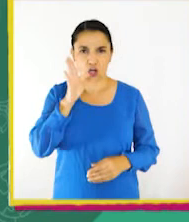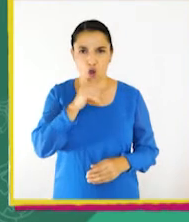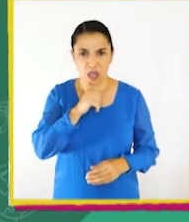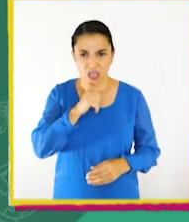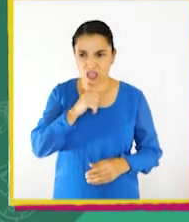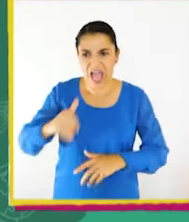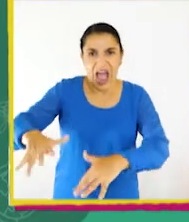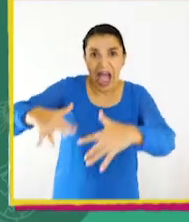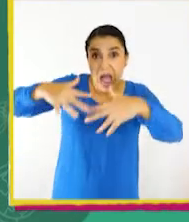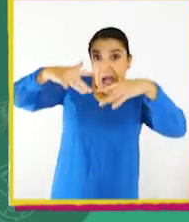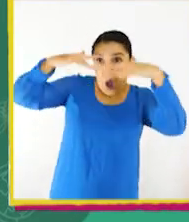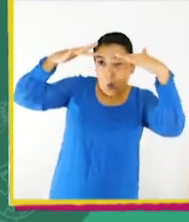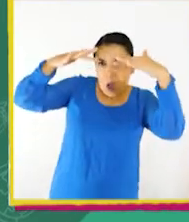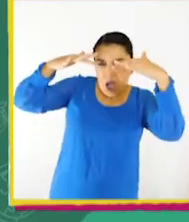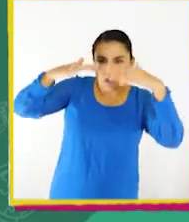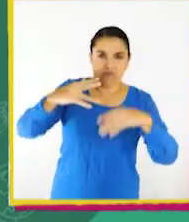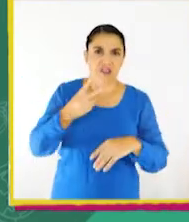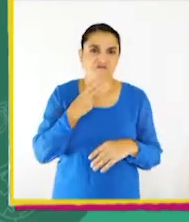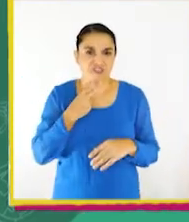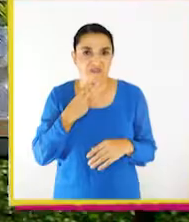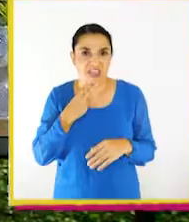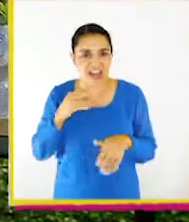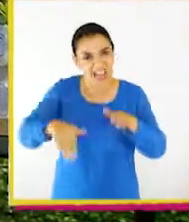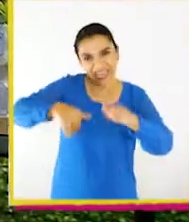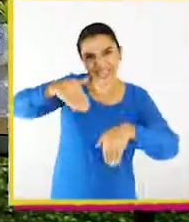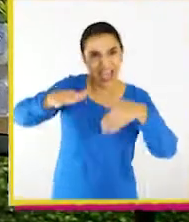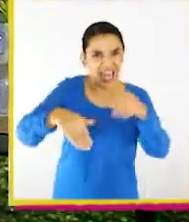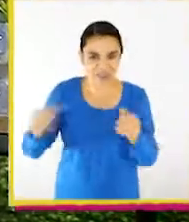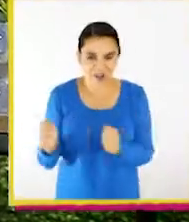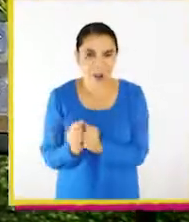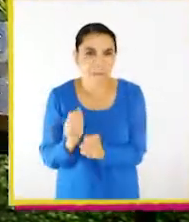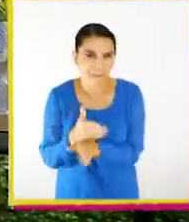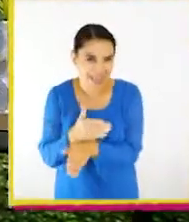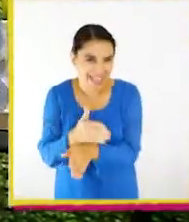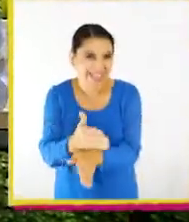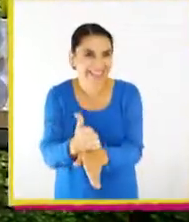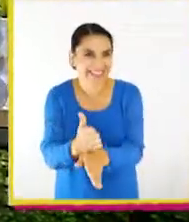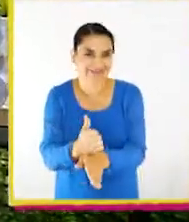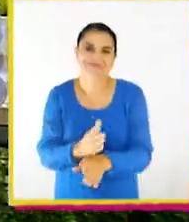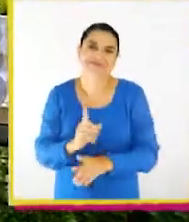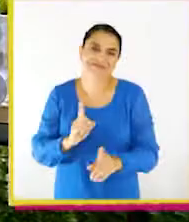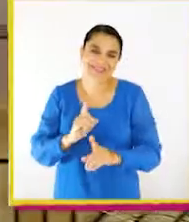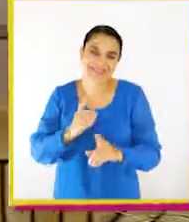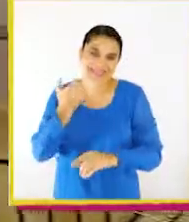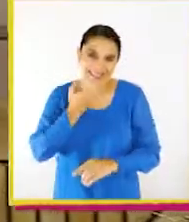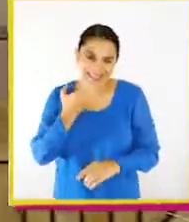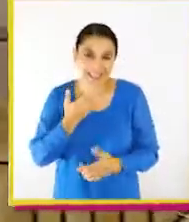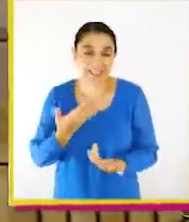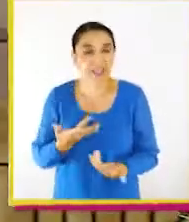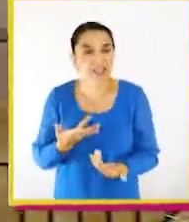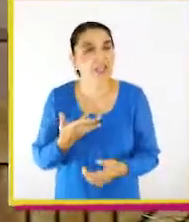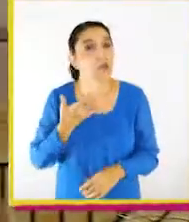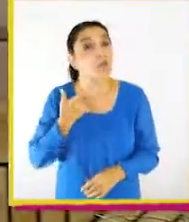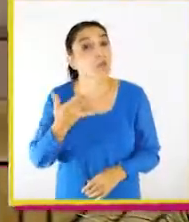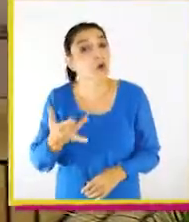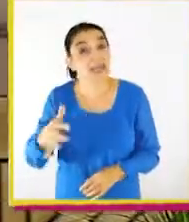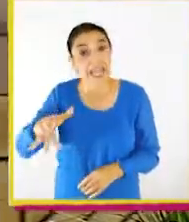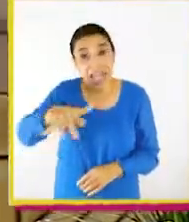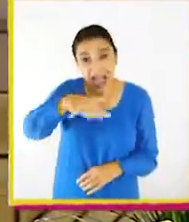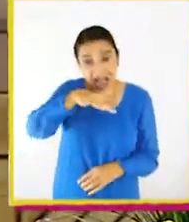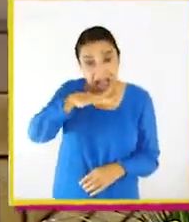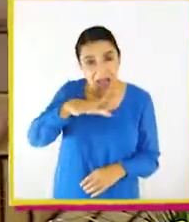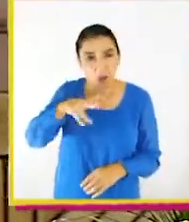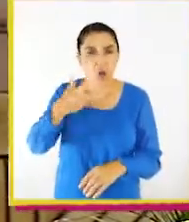estamos inundados de agua? Deberíamos vivir nadando con los peces. No, no. Porque el